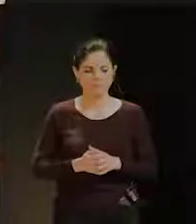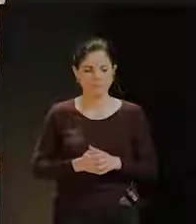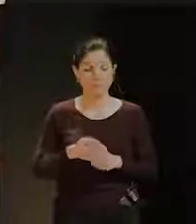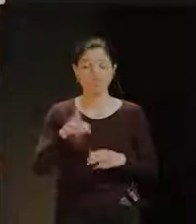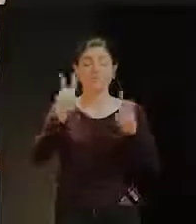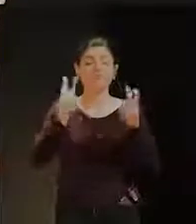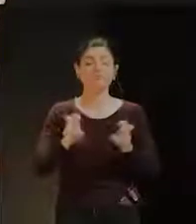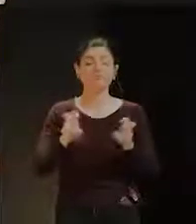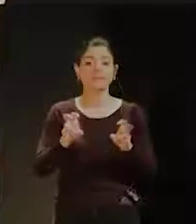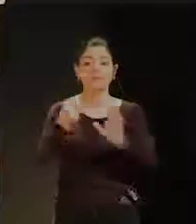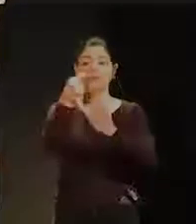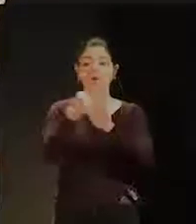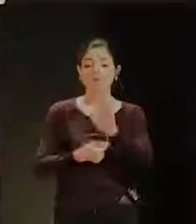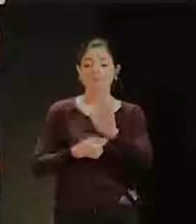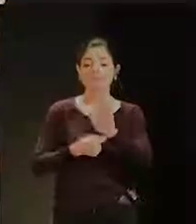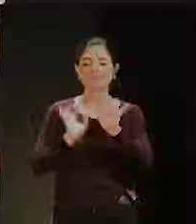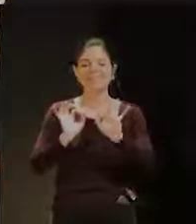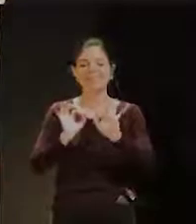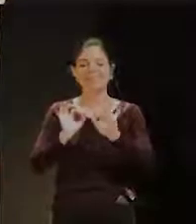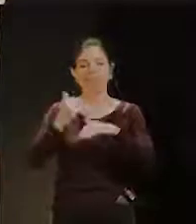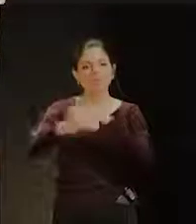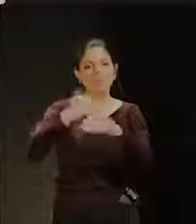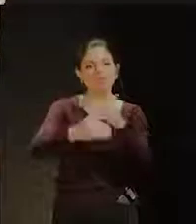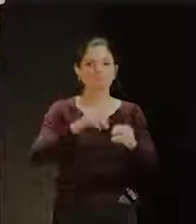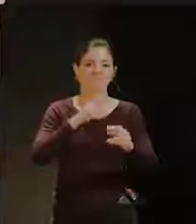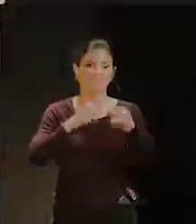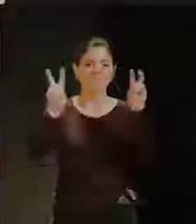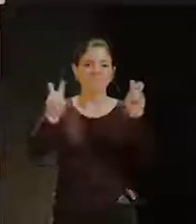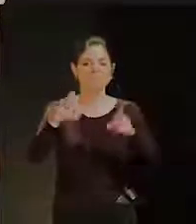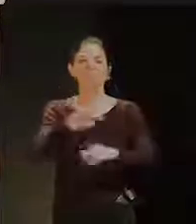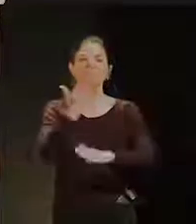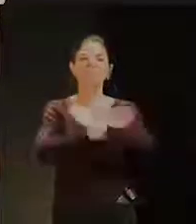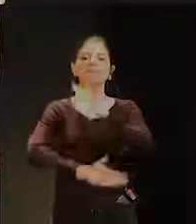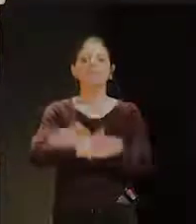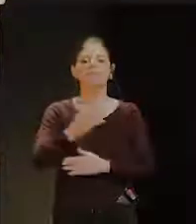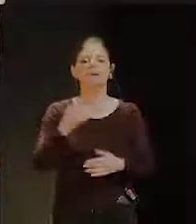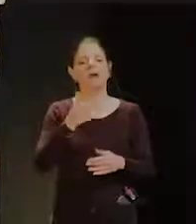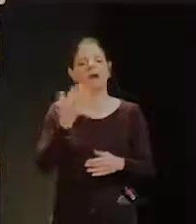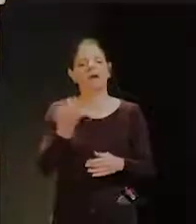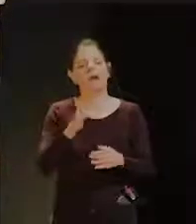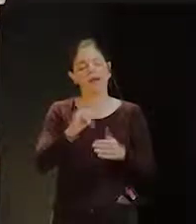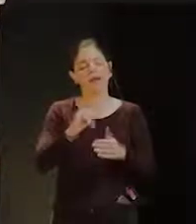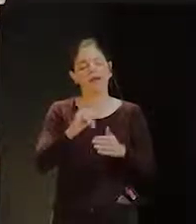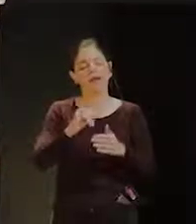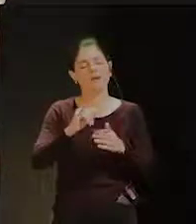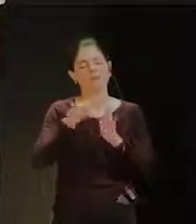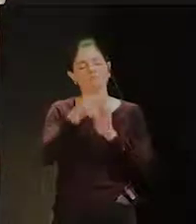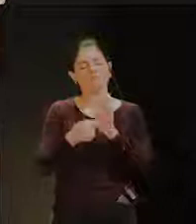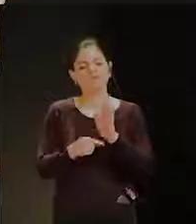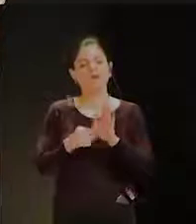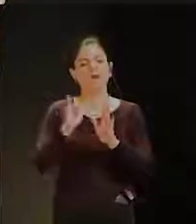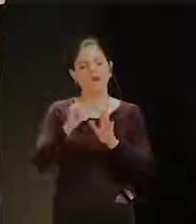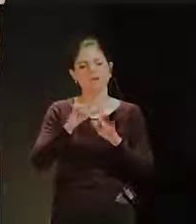En el caso de condiciones progresivas que se denominan discapacidades, pues existen una serie de provisiones